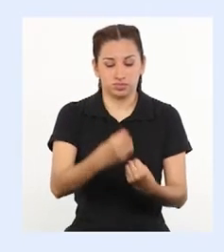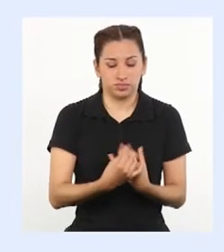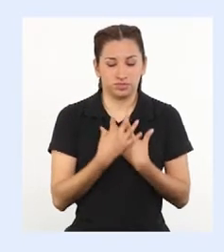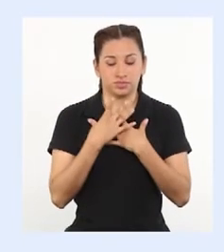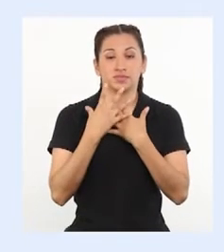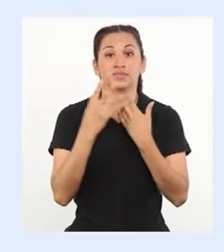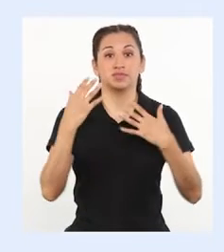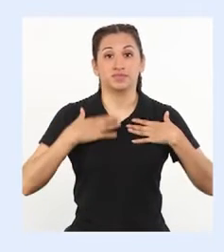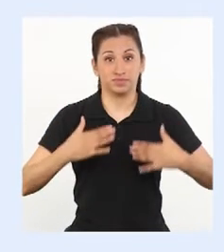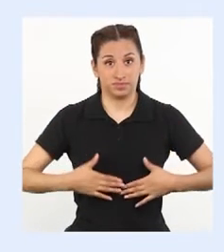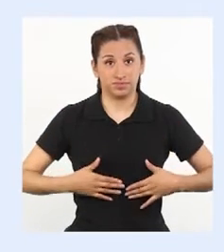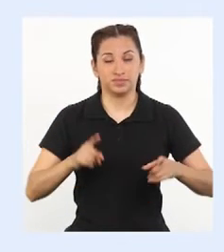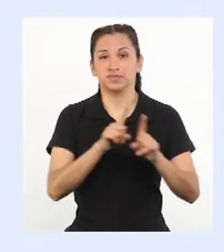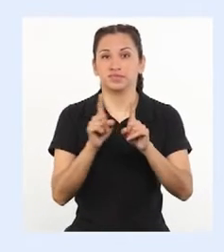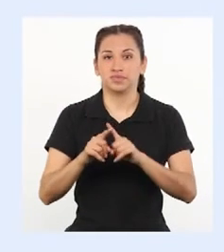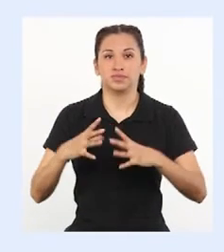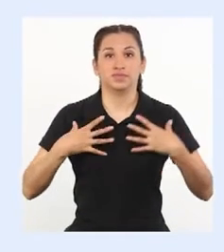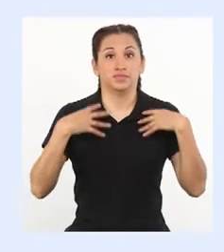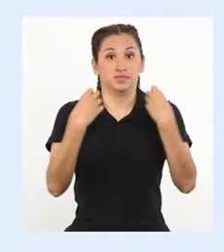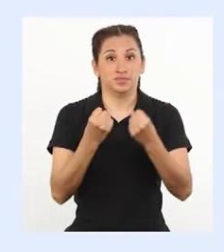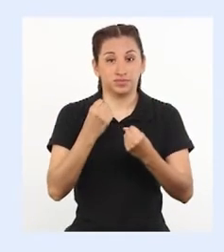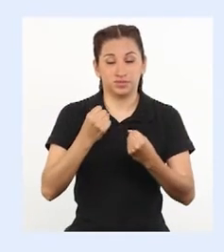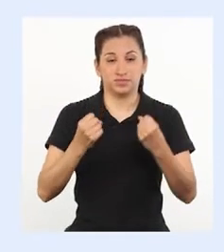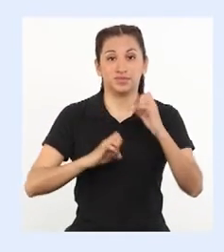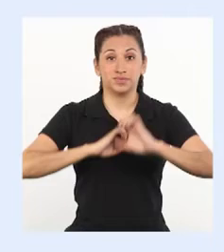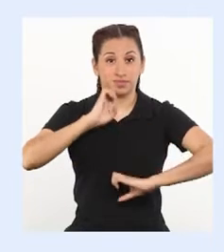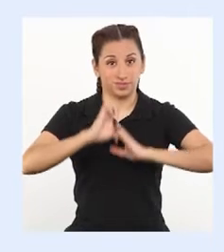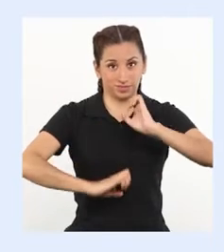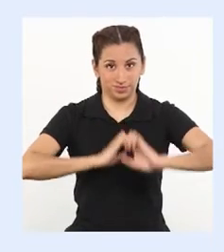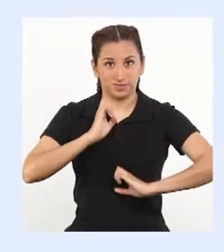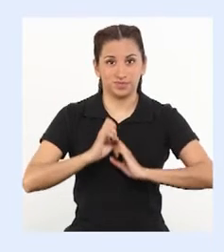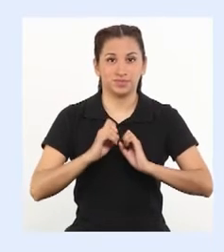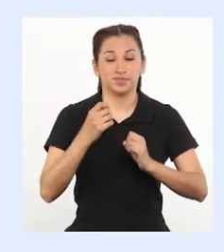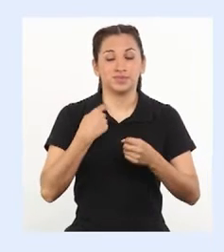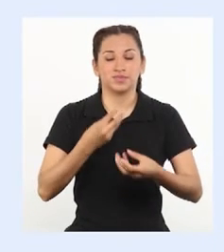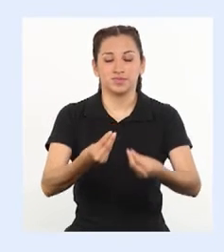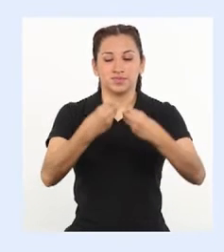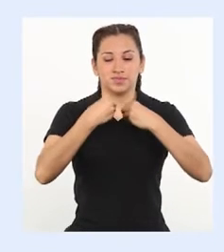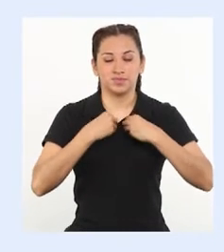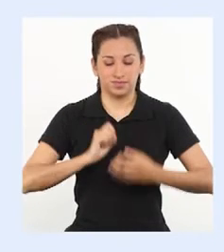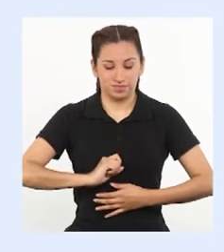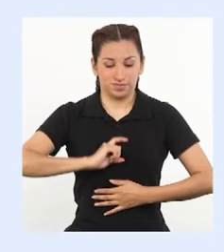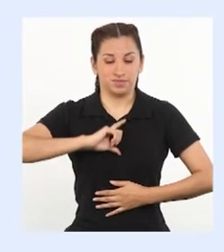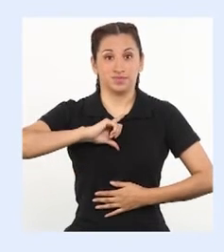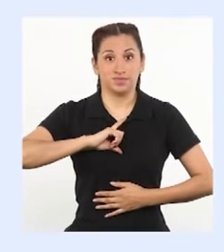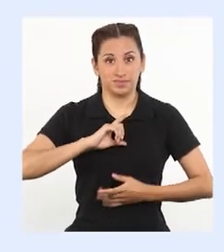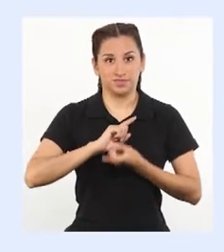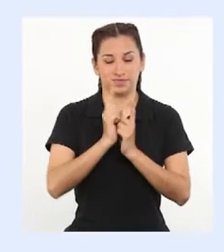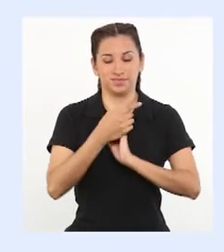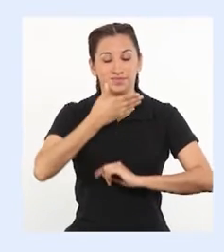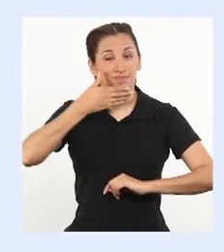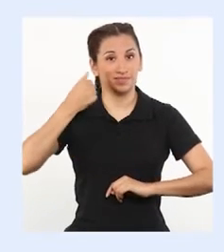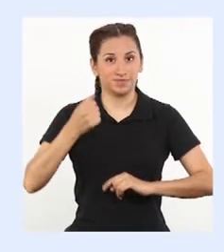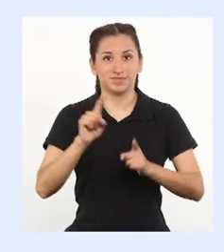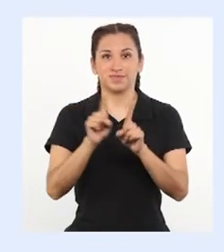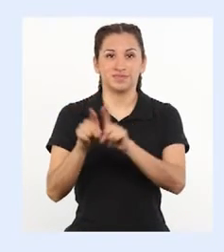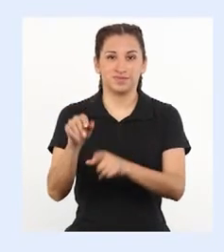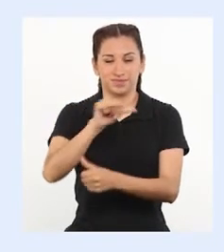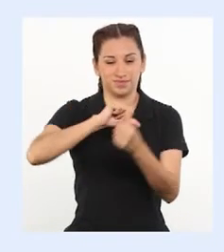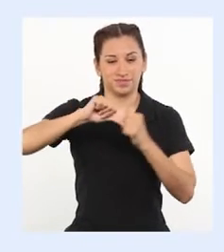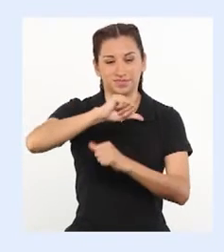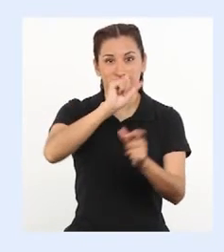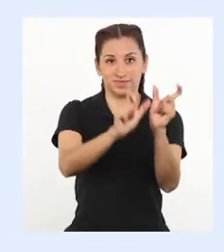una adecuada salud física y salud emocional. Permite mejorar la autoestima y la convivencia con las